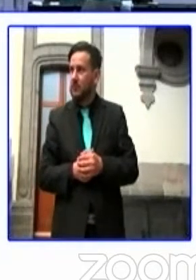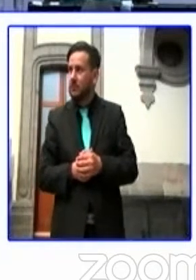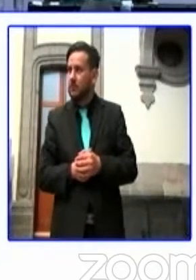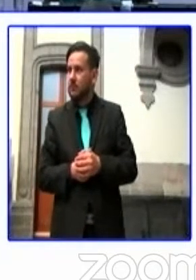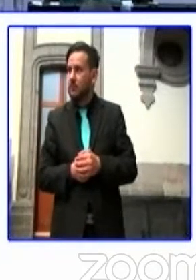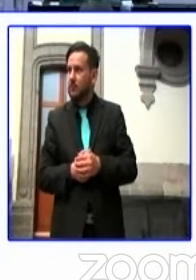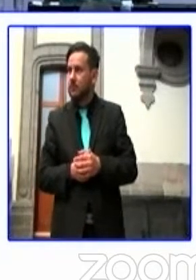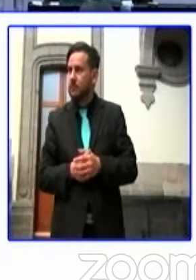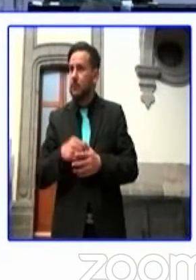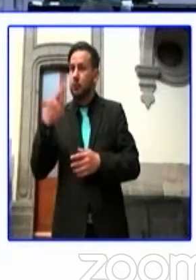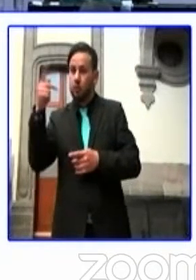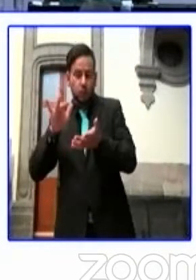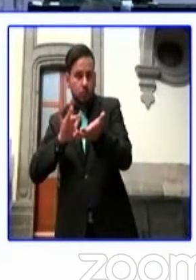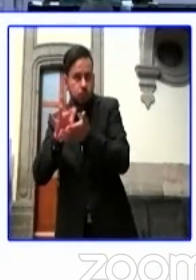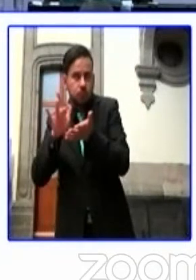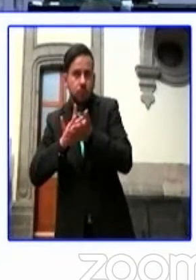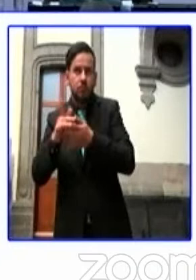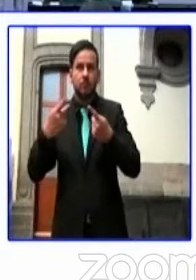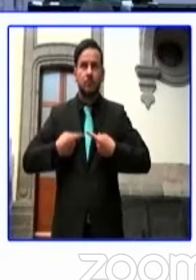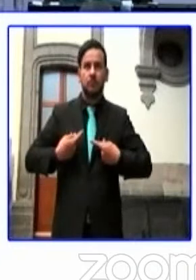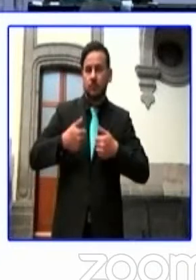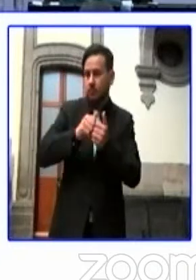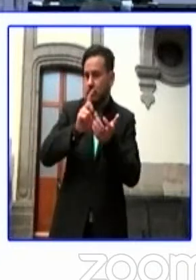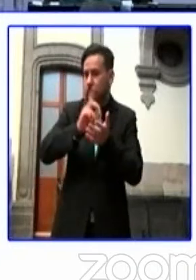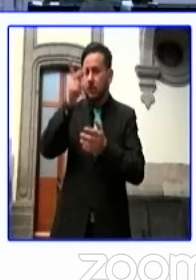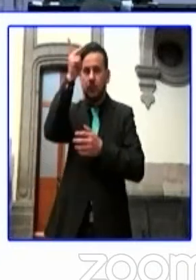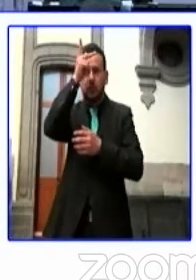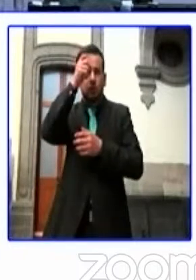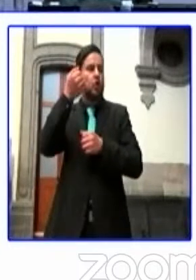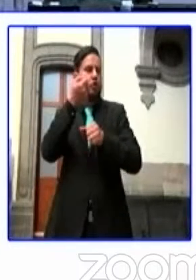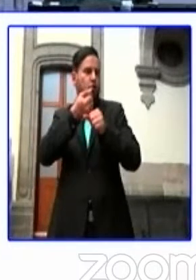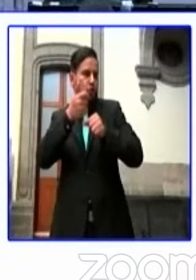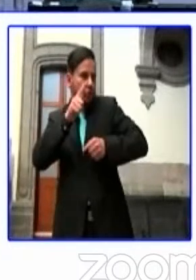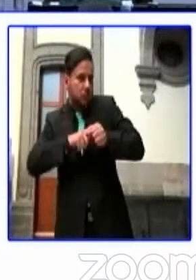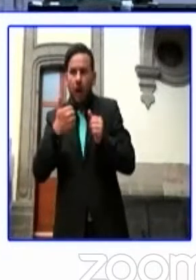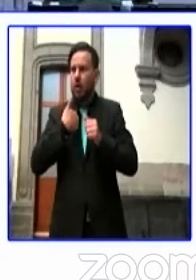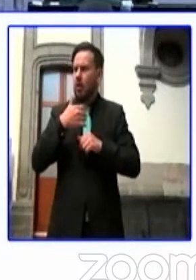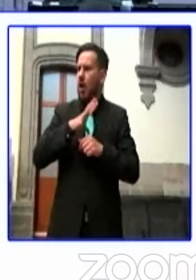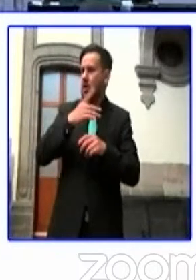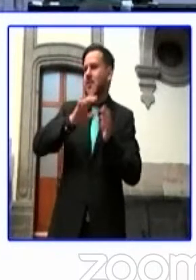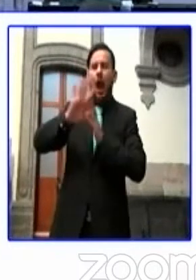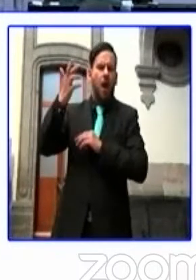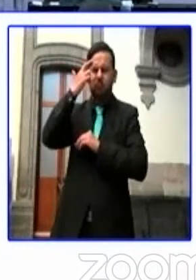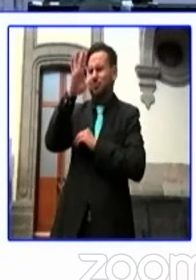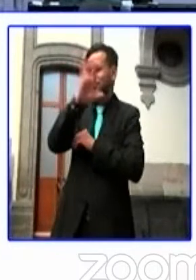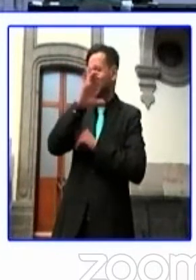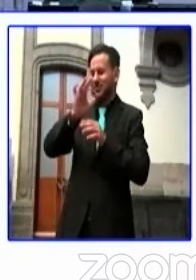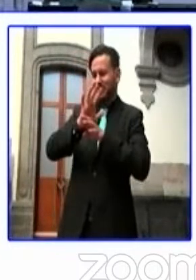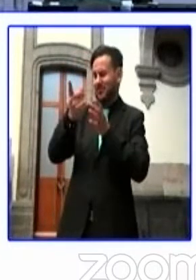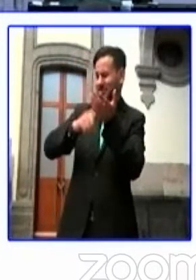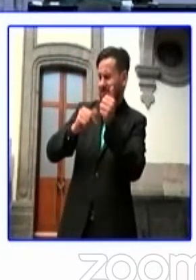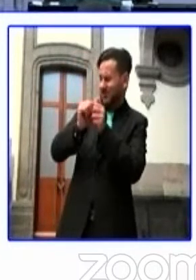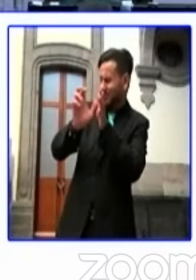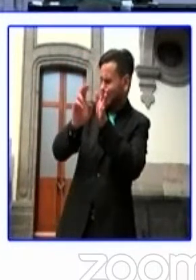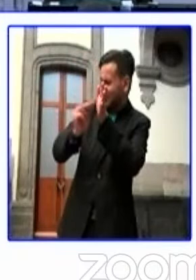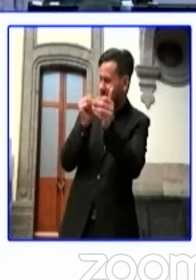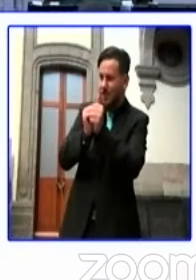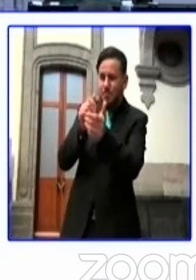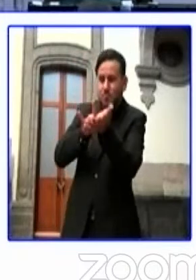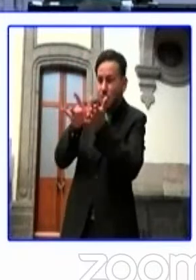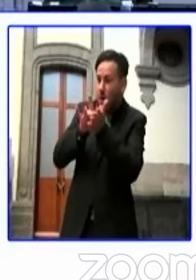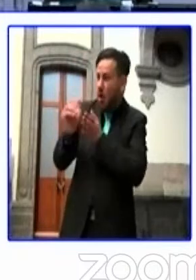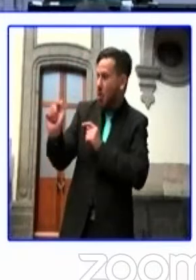que apoya a las personas con discapacidad psicosocial e intelectual, porque ya está reconocido por la convención que el apoyo entre